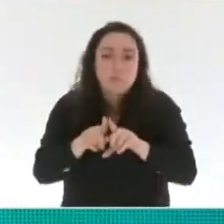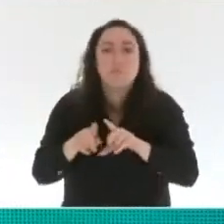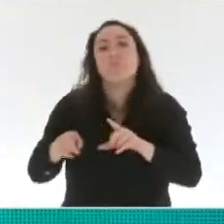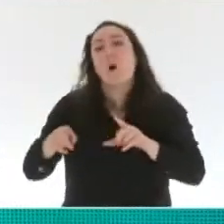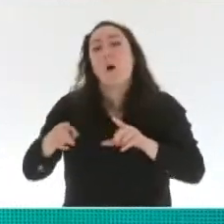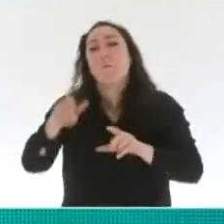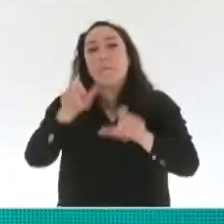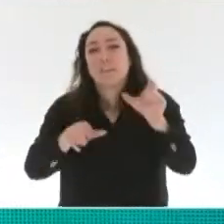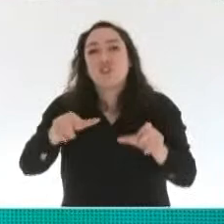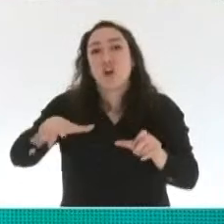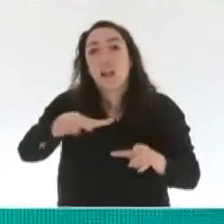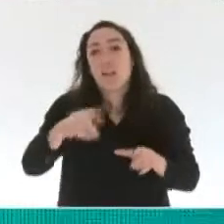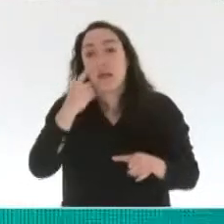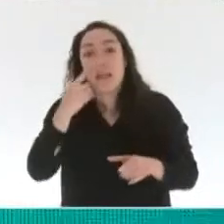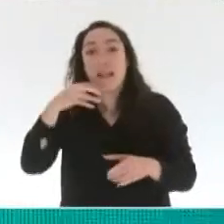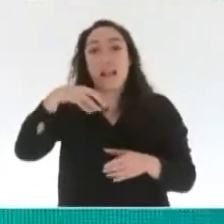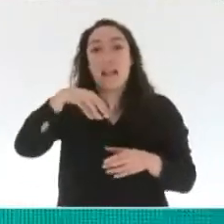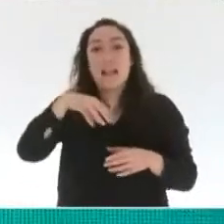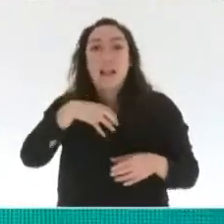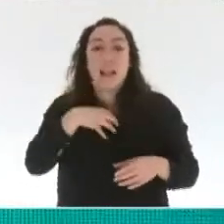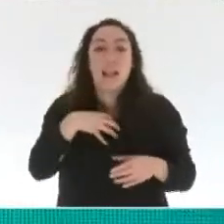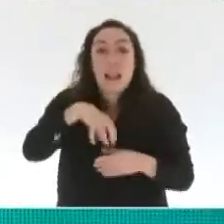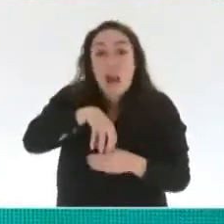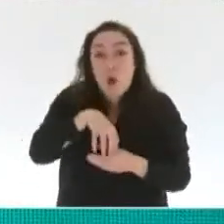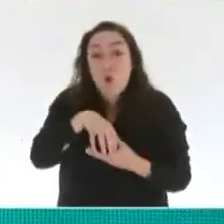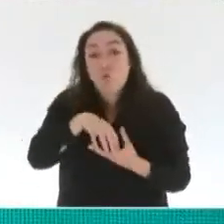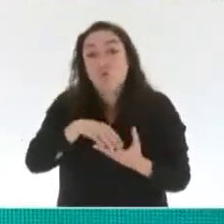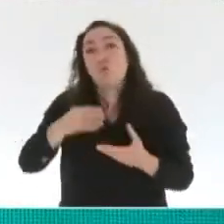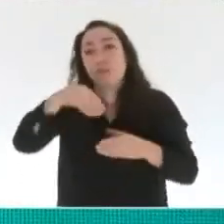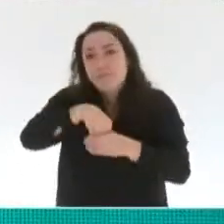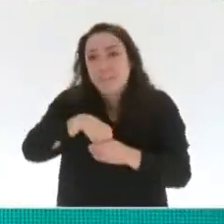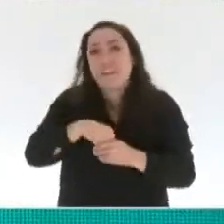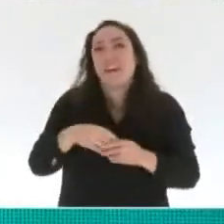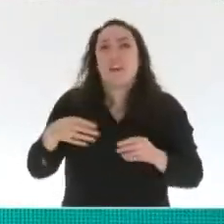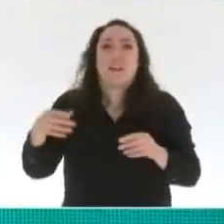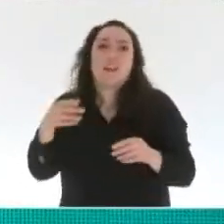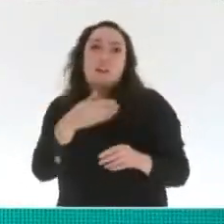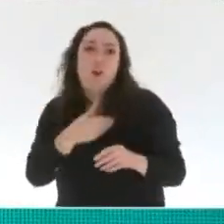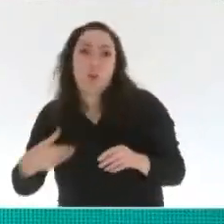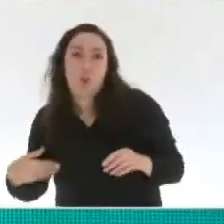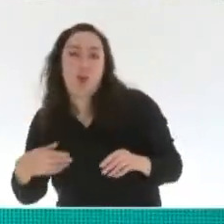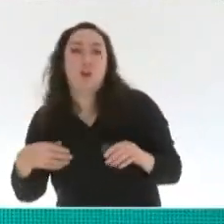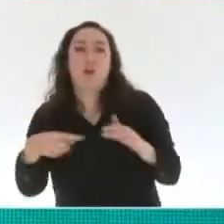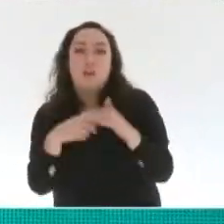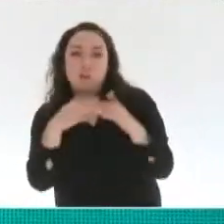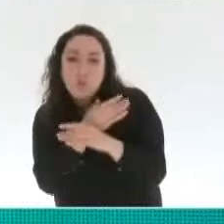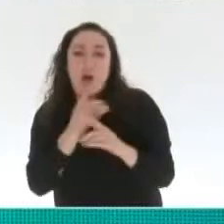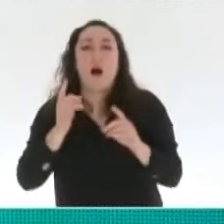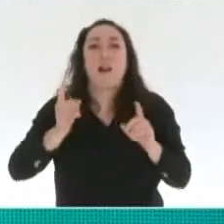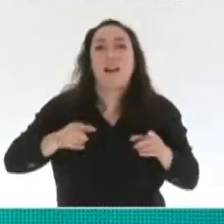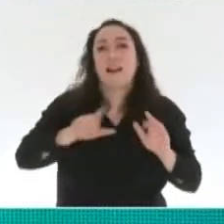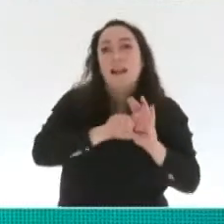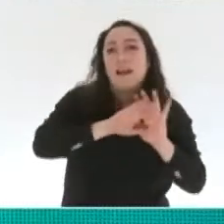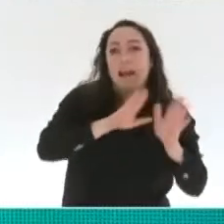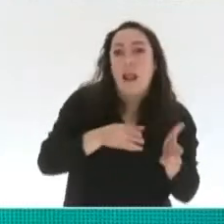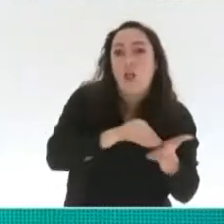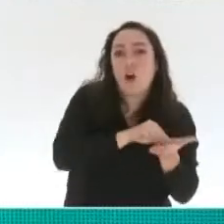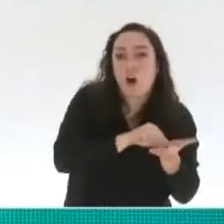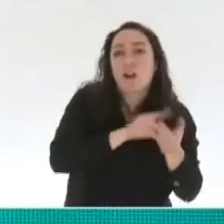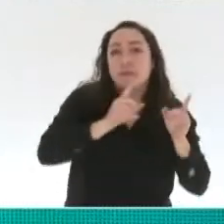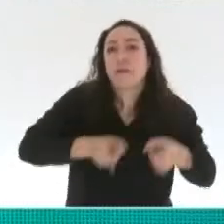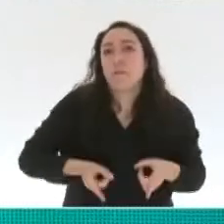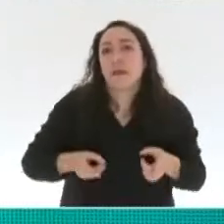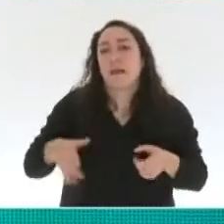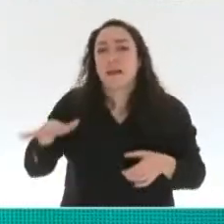comuneros se ha separada de la elección de jefe de gobierno y legisladores Porque tanto que les gusta hablar de específicas del